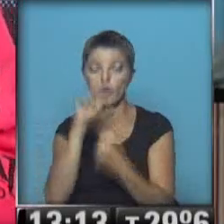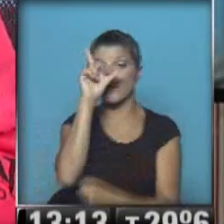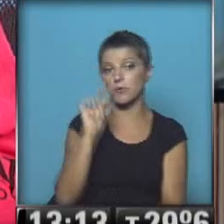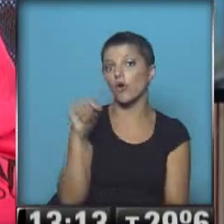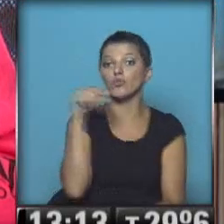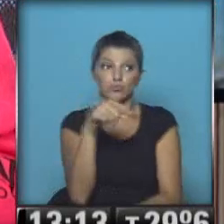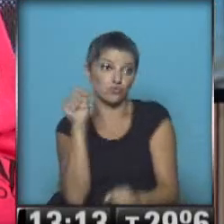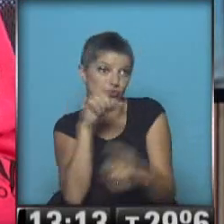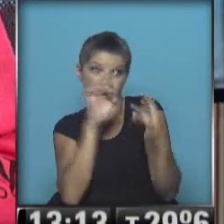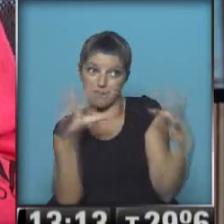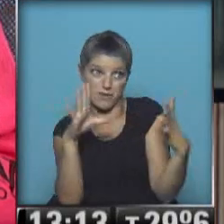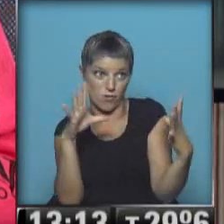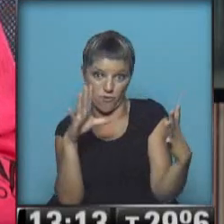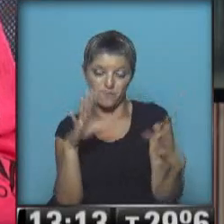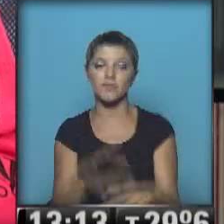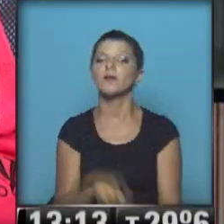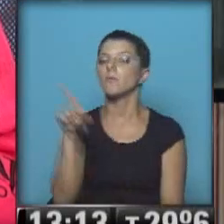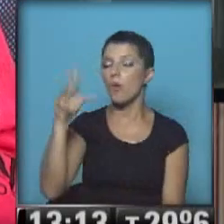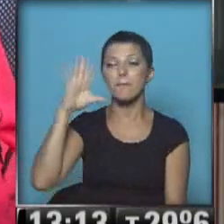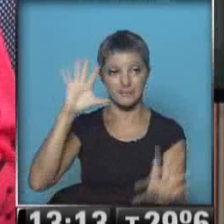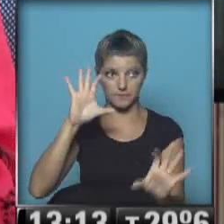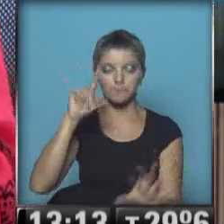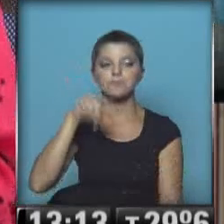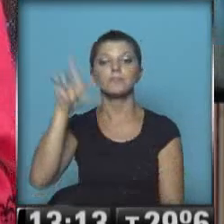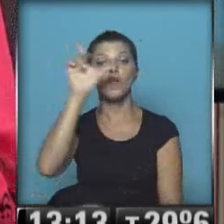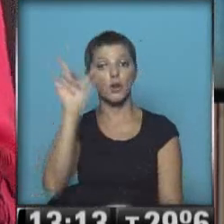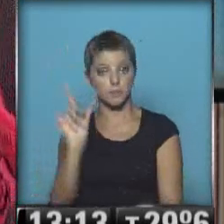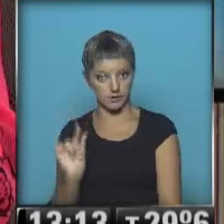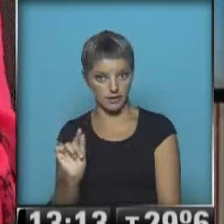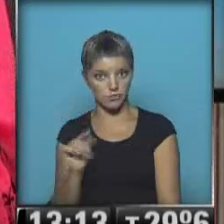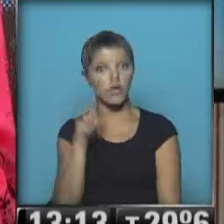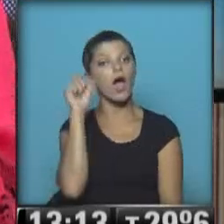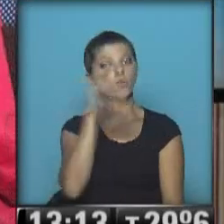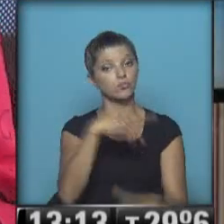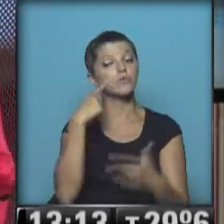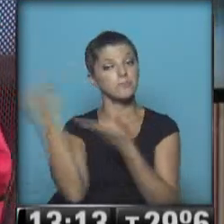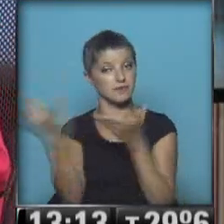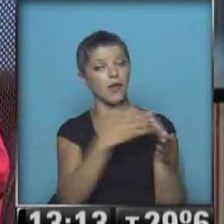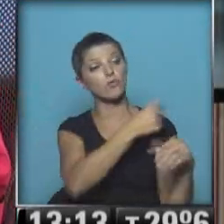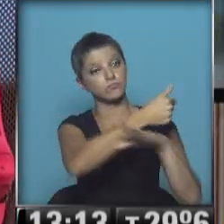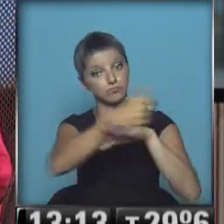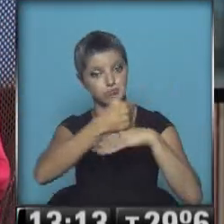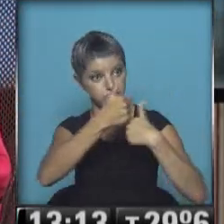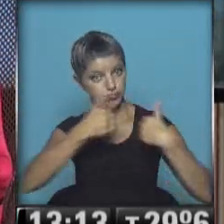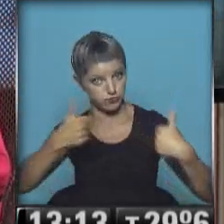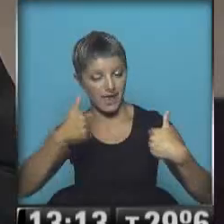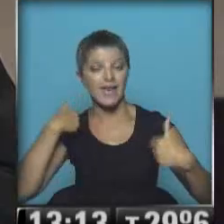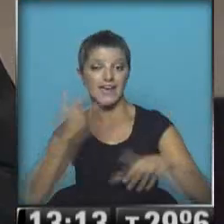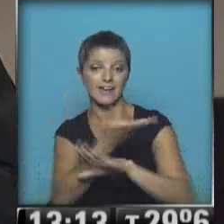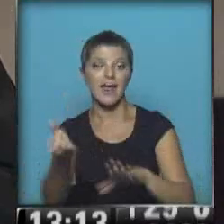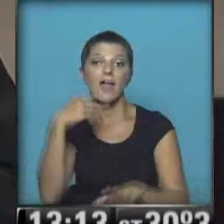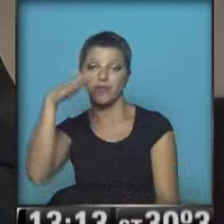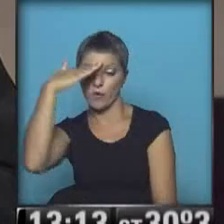con uno de los enemigos históricos y Fijate que los republicanos habían llevado a su vez a sus invitados que eran la mayoría de origen